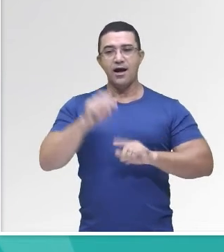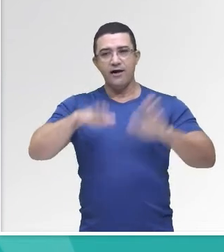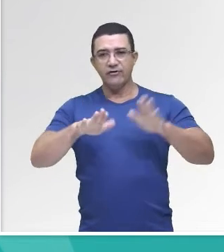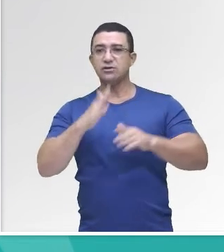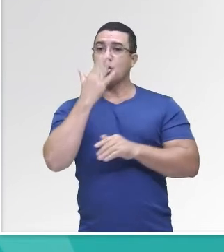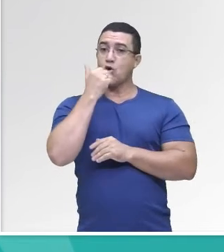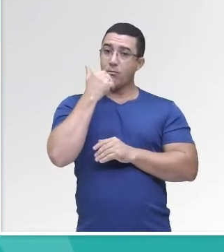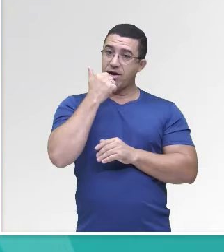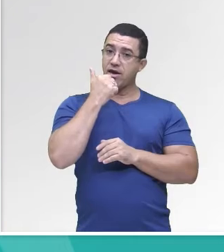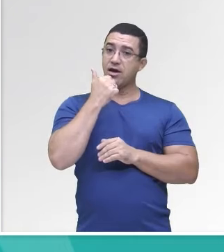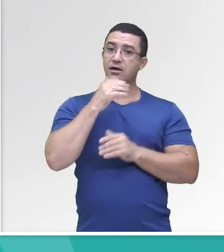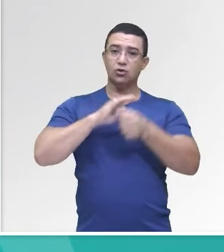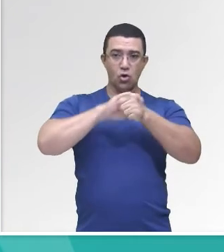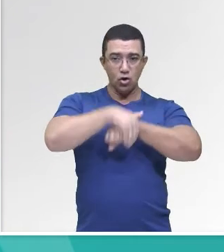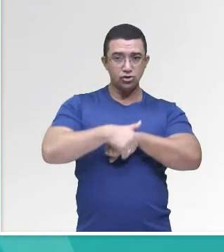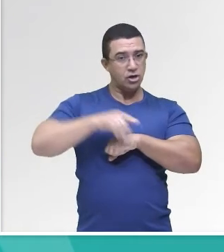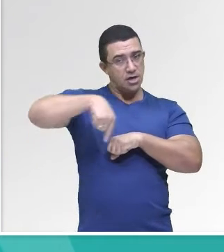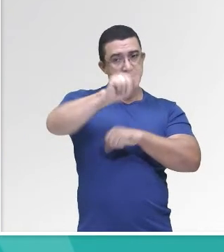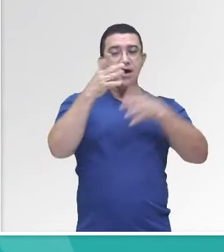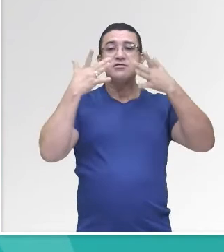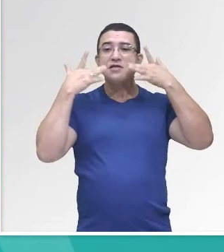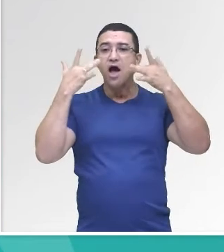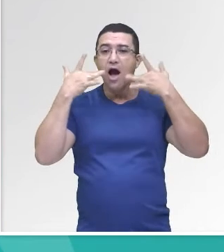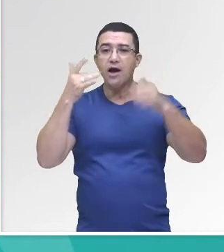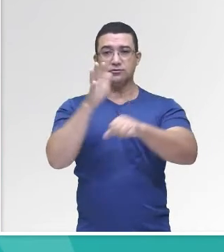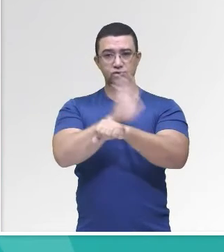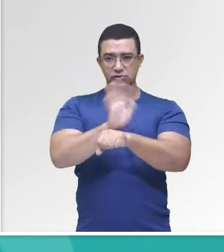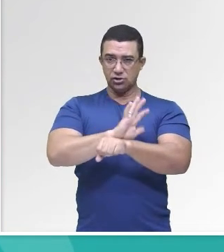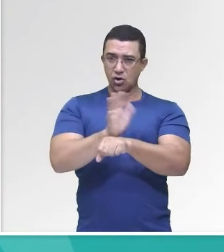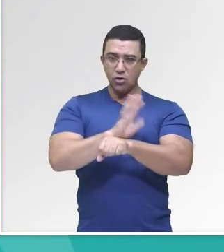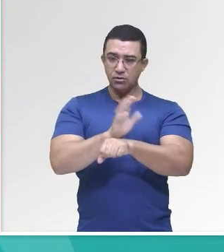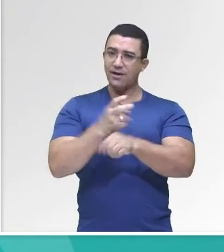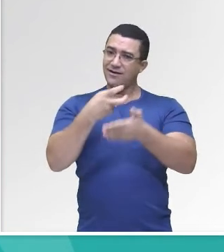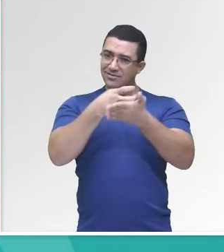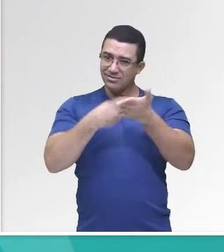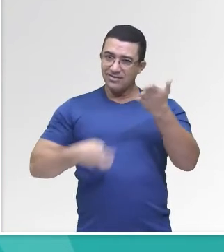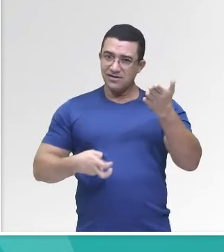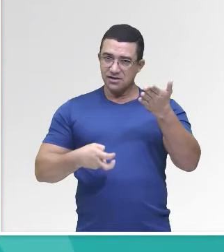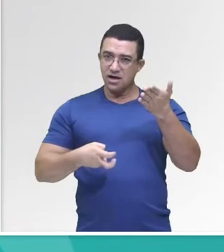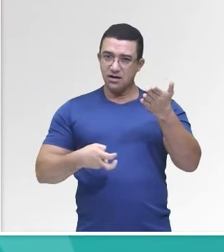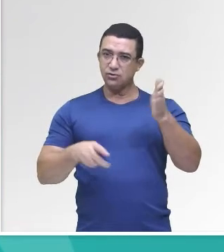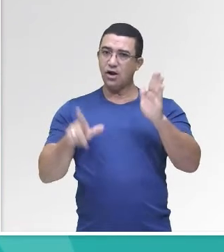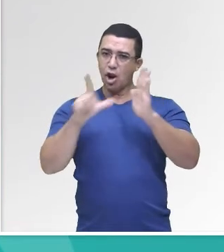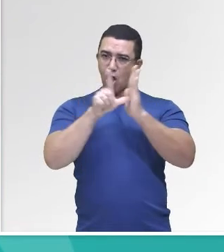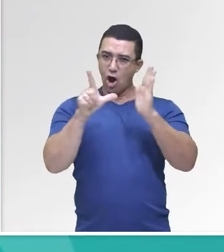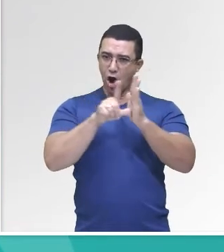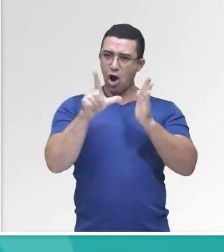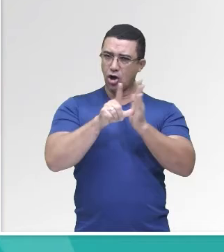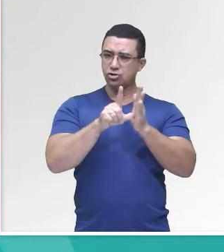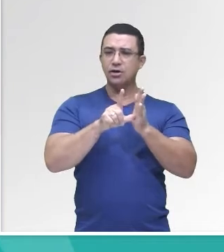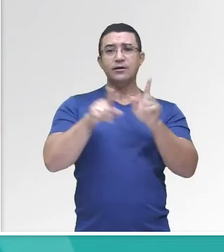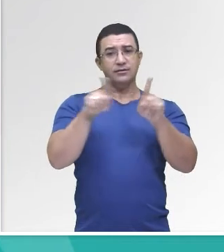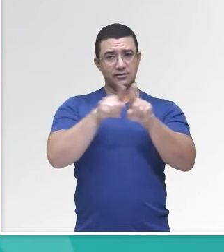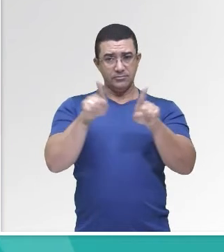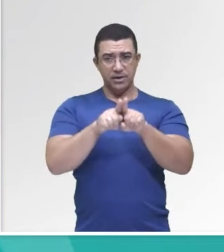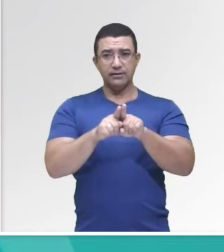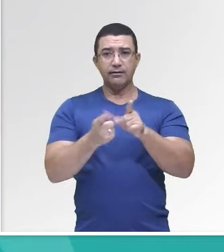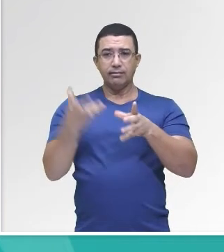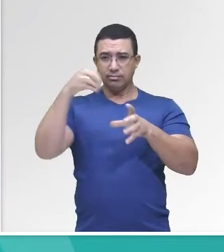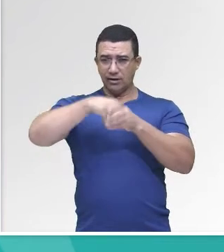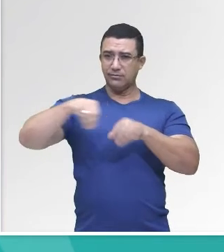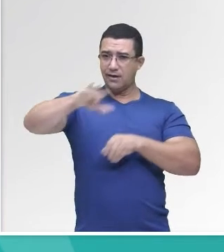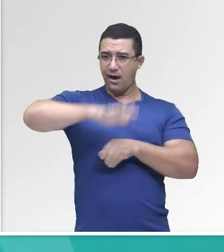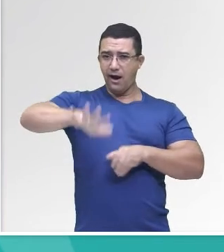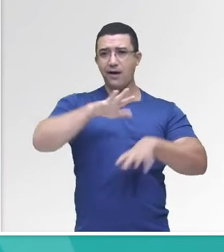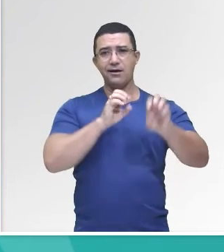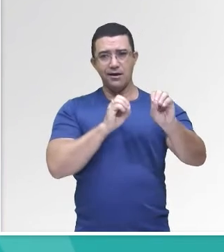ir al teatro, al cine, descuentos en comercios locales y hasta en educación. Utilizar